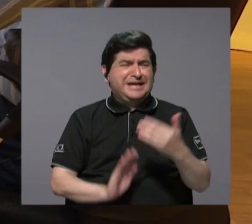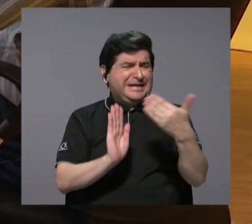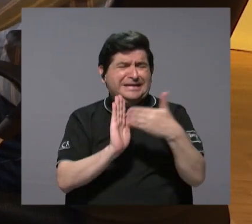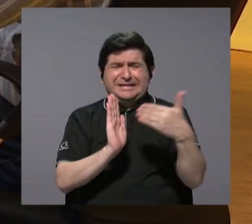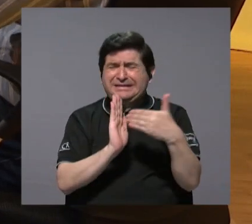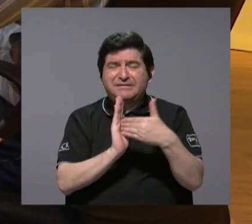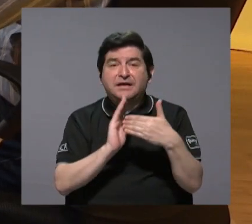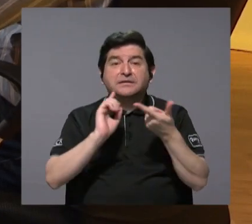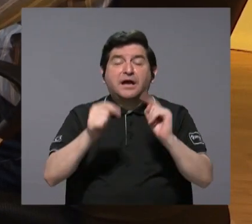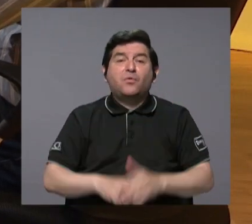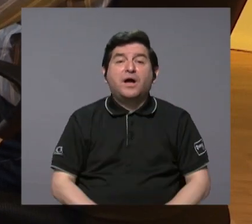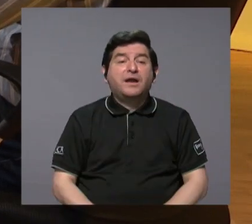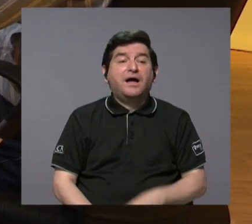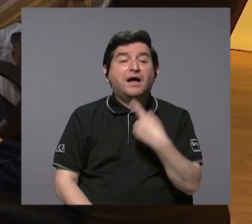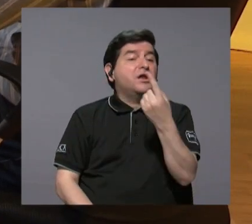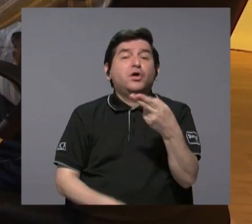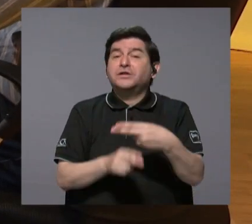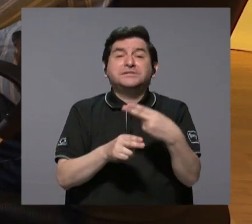el anonimato.